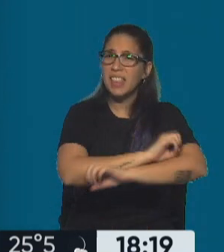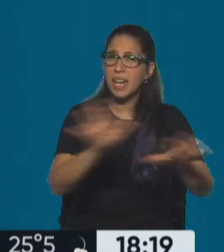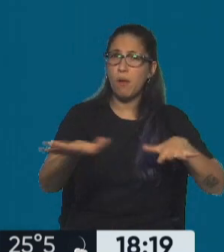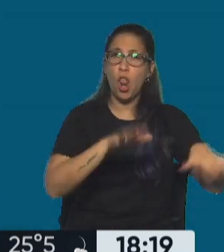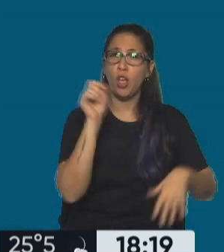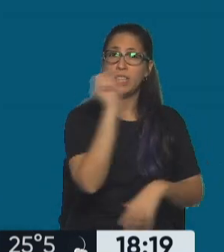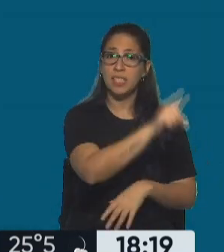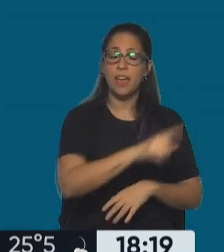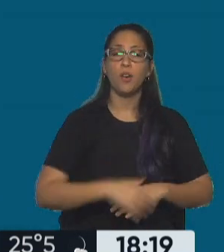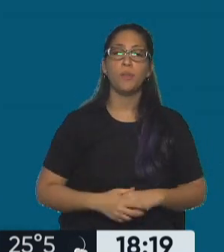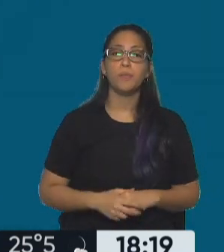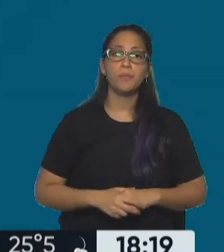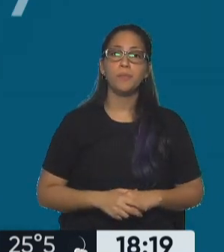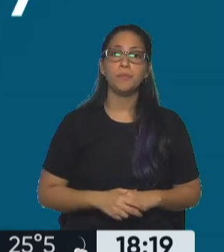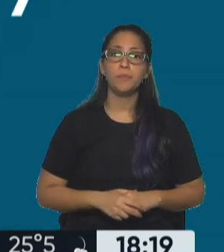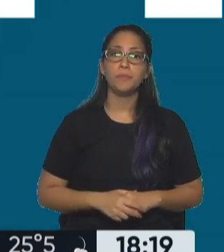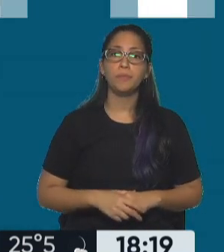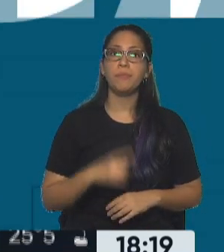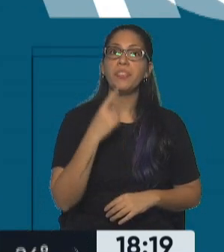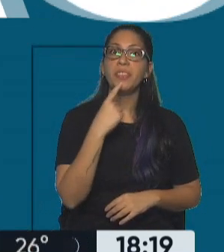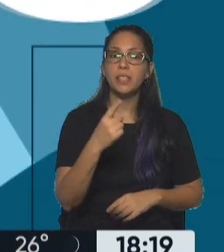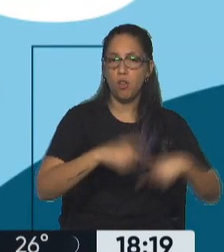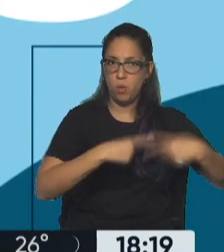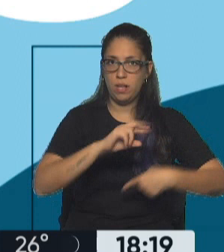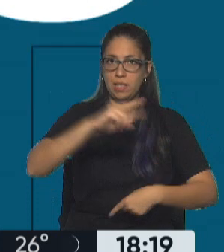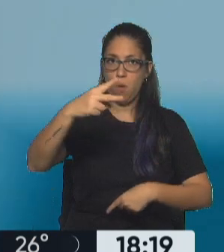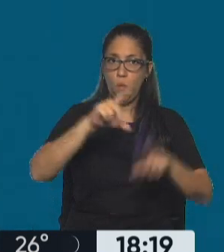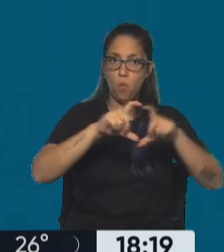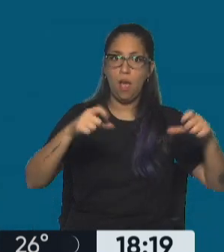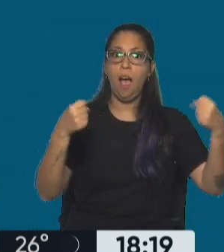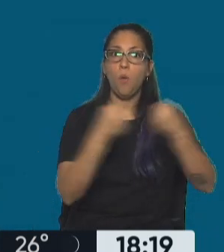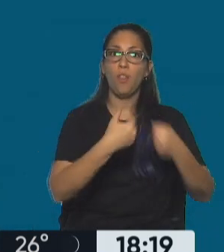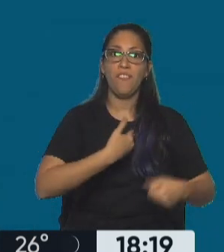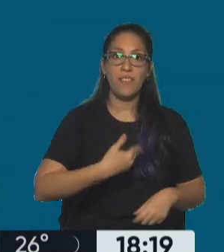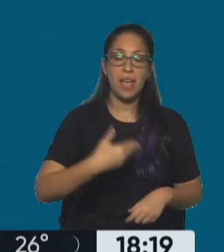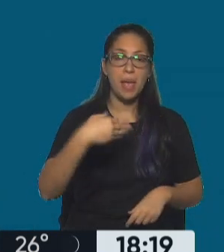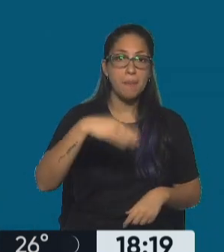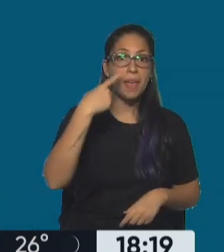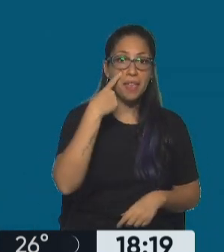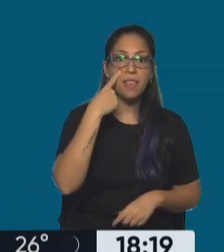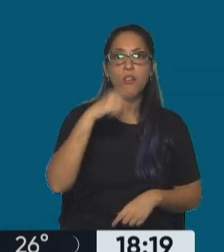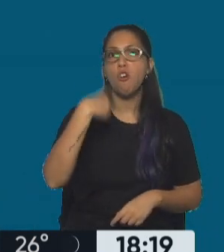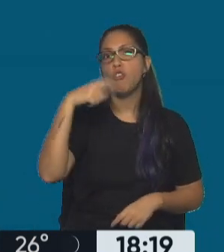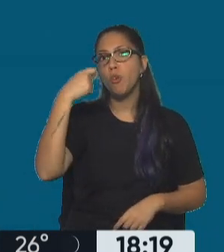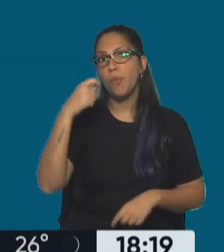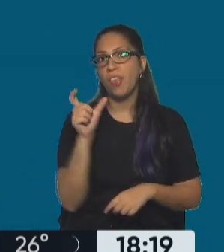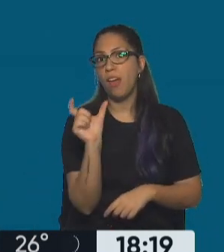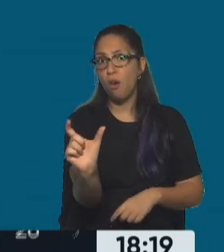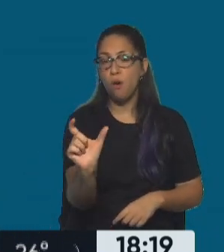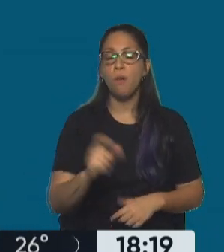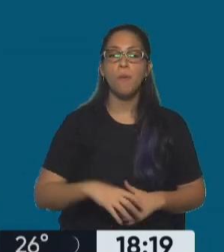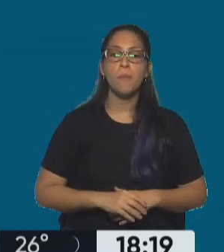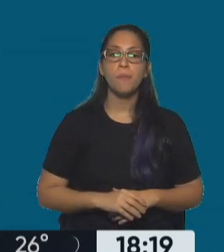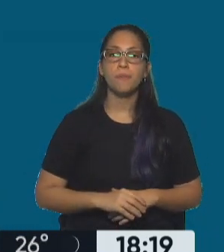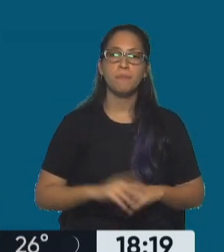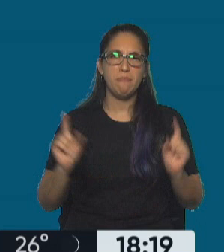lo que pasó, dice la vicepresidenta y continúa. Acuerdo de FMI, segunda parte, ahí sube otro video